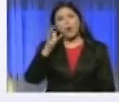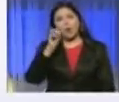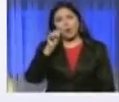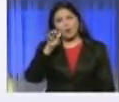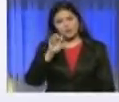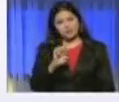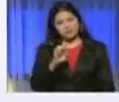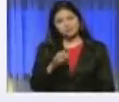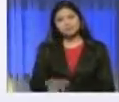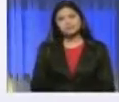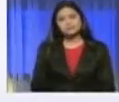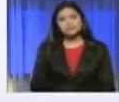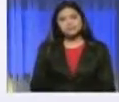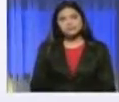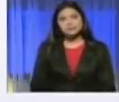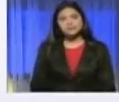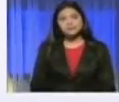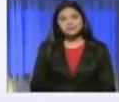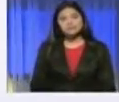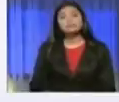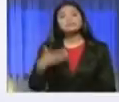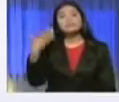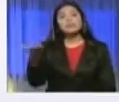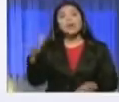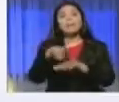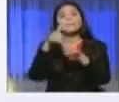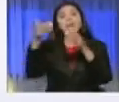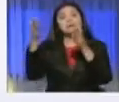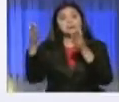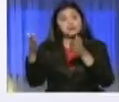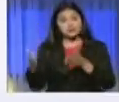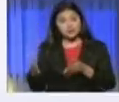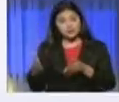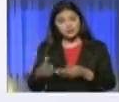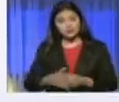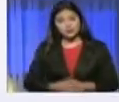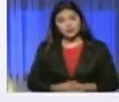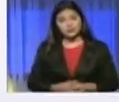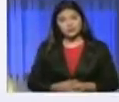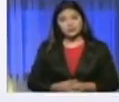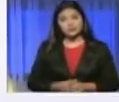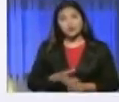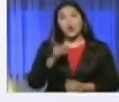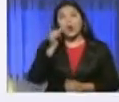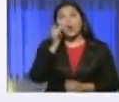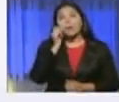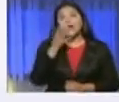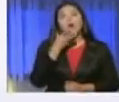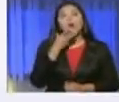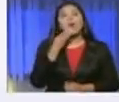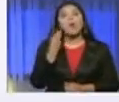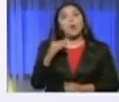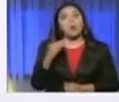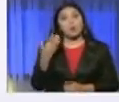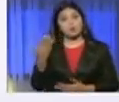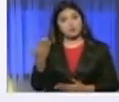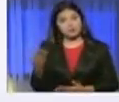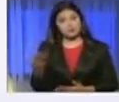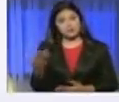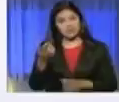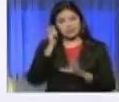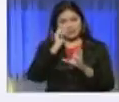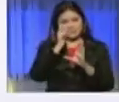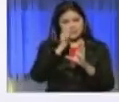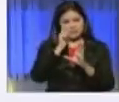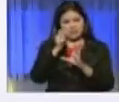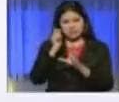efectivamente. Yo quisiera que nuestro ministro Roberto Mirabal, joven ministro de Minas,